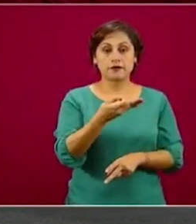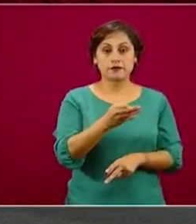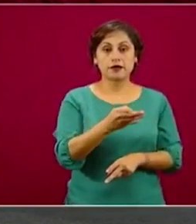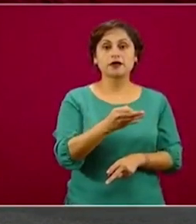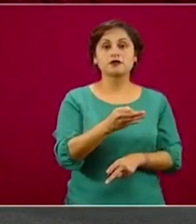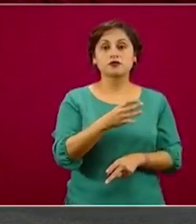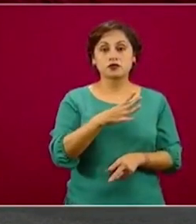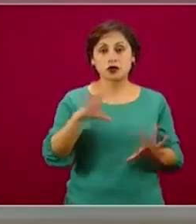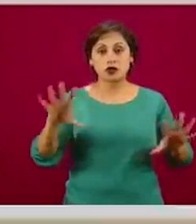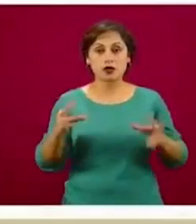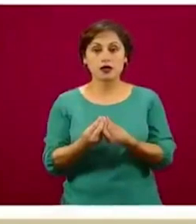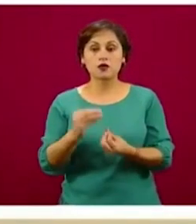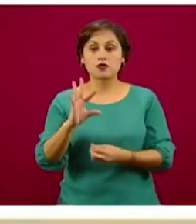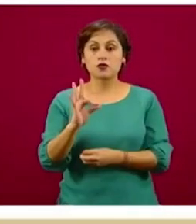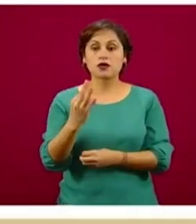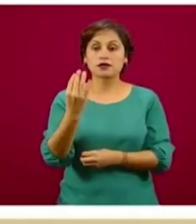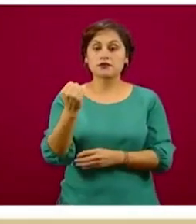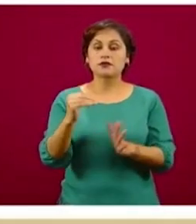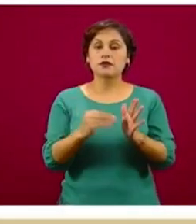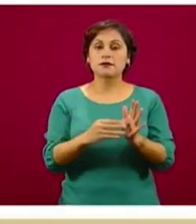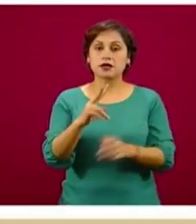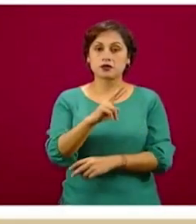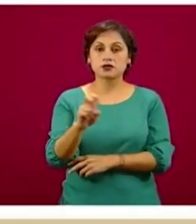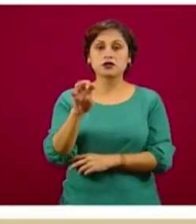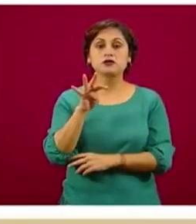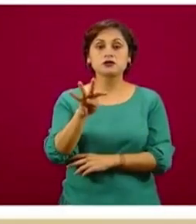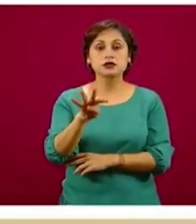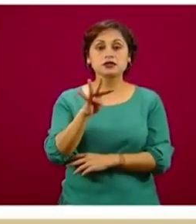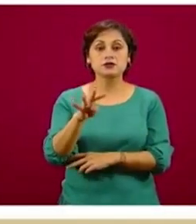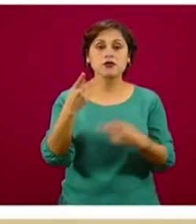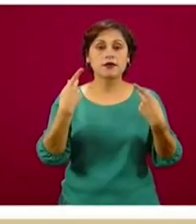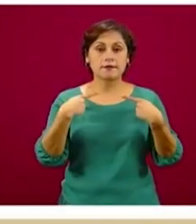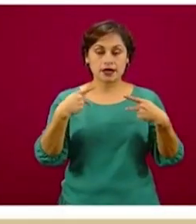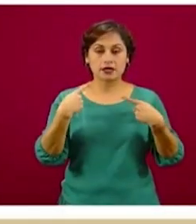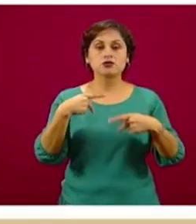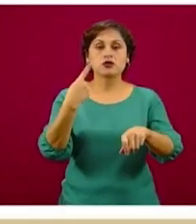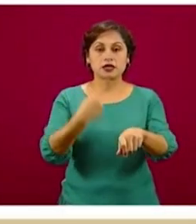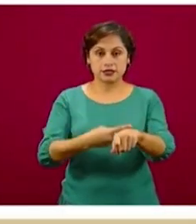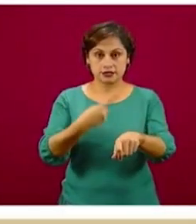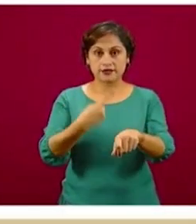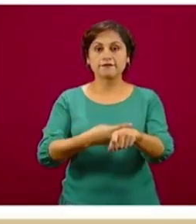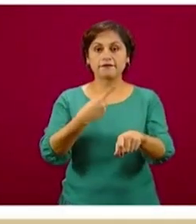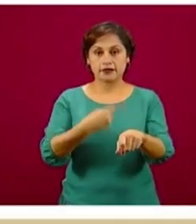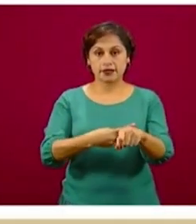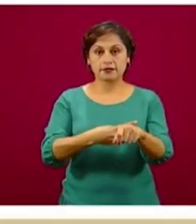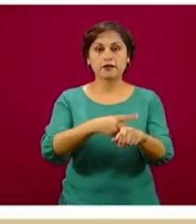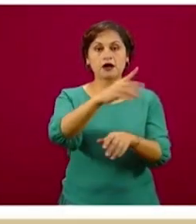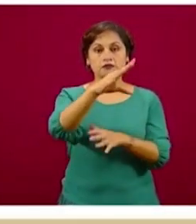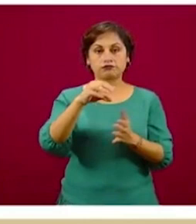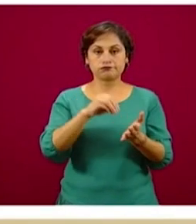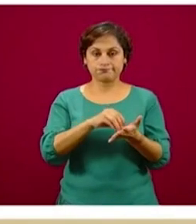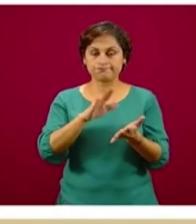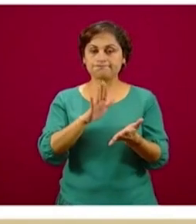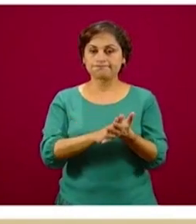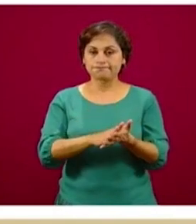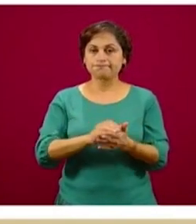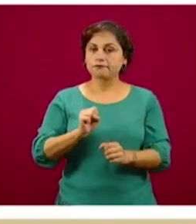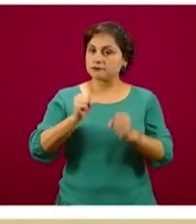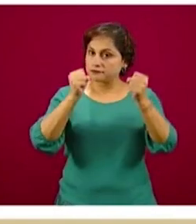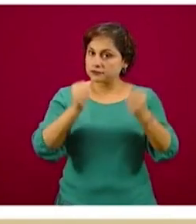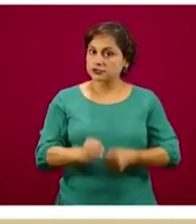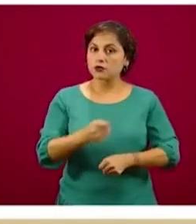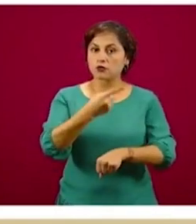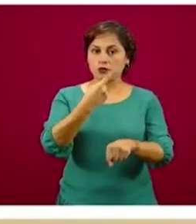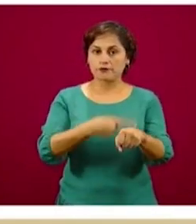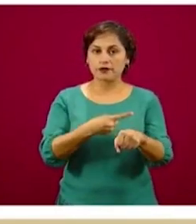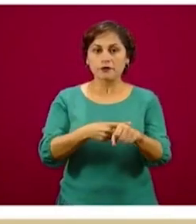49.200 19 casos acumulados personas que padecieron cobit y que fueron detectadas y confirmadas con las pruebas